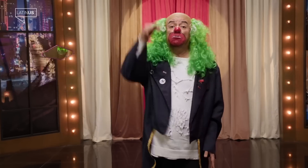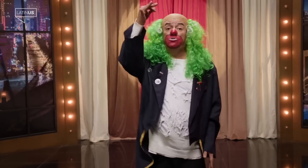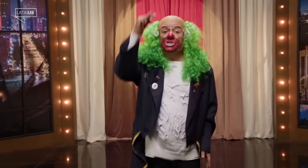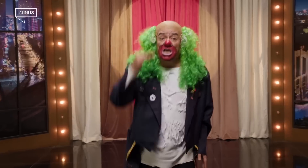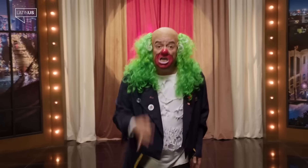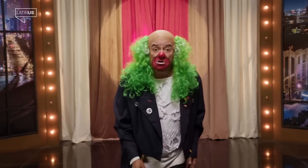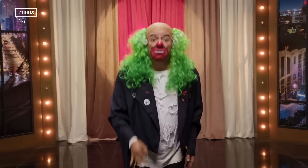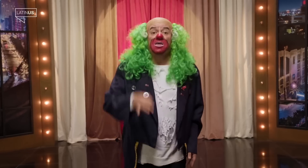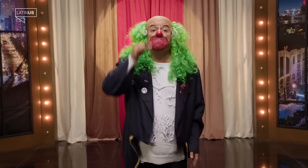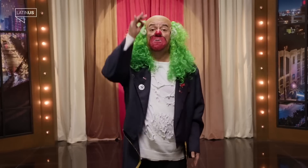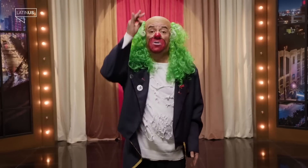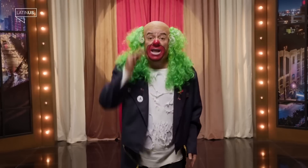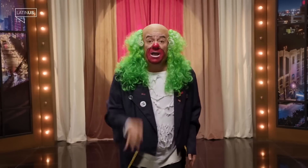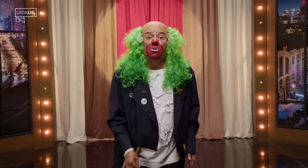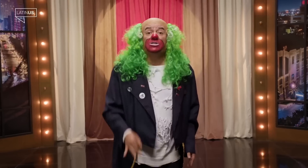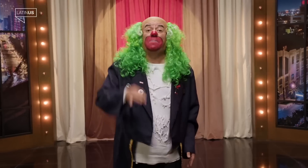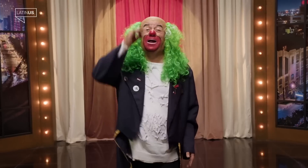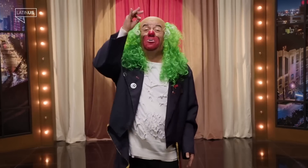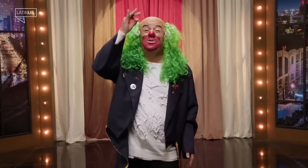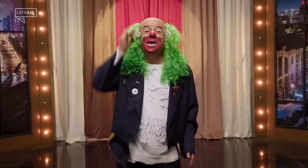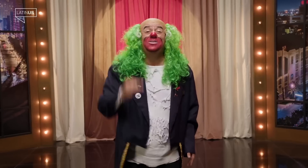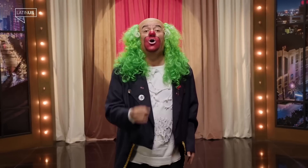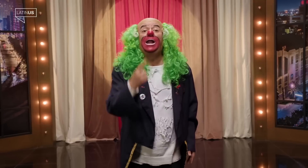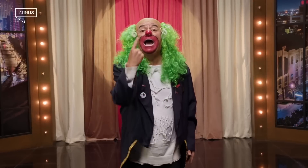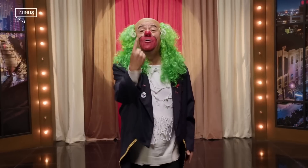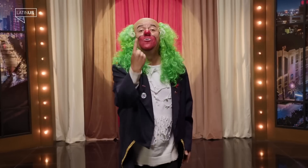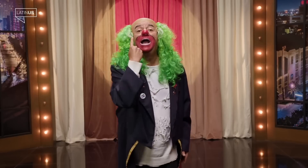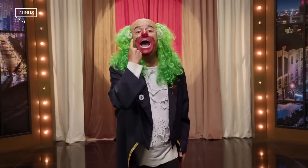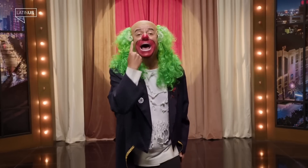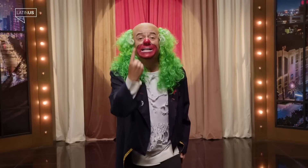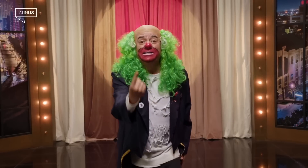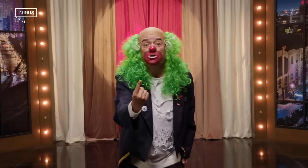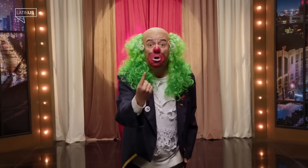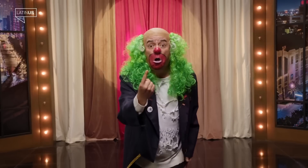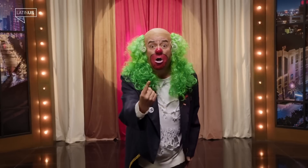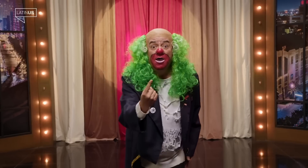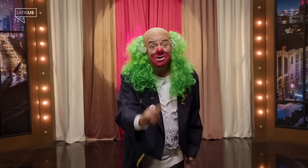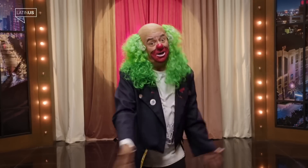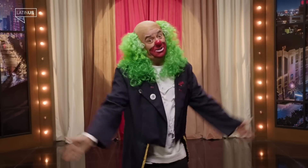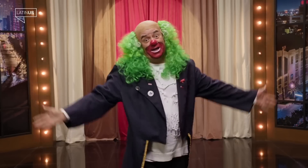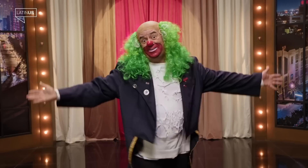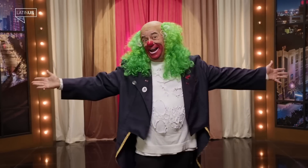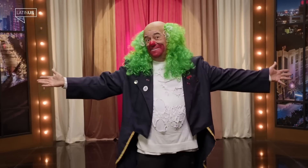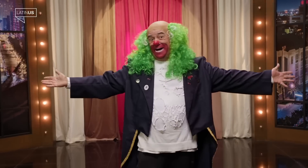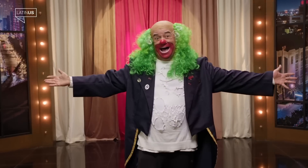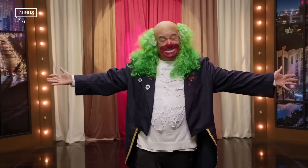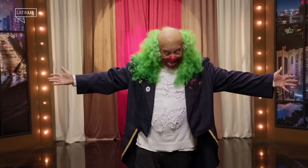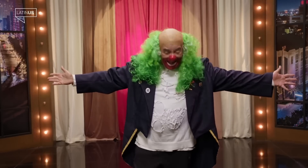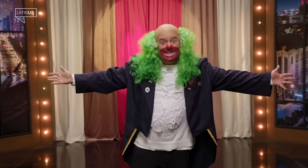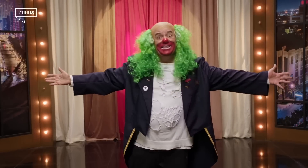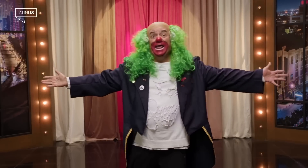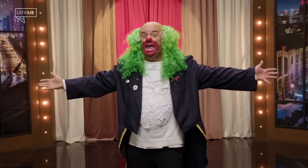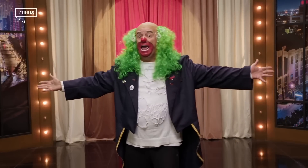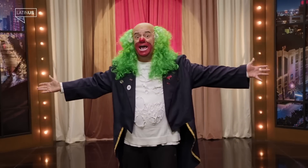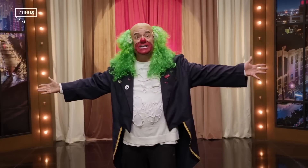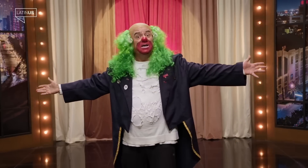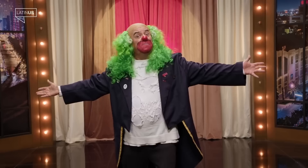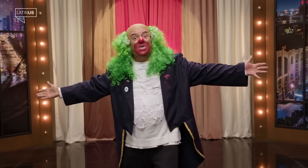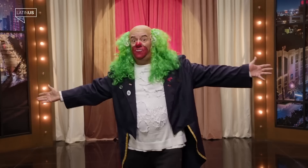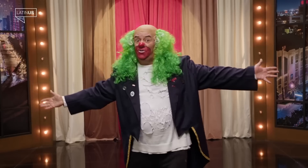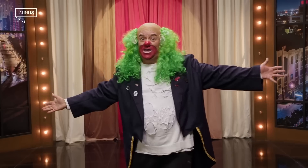que un chingo de borregos aplaudiéndole a un ganso Quítate la máscara